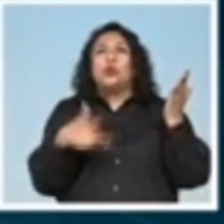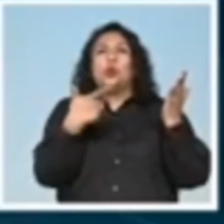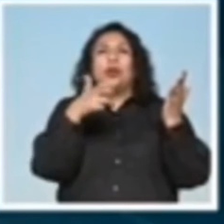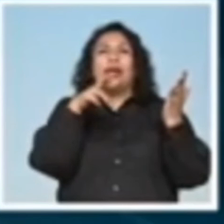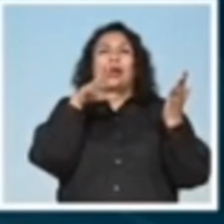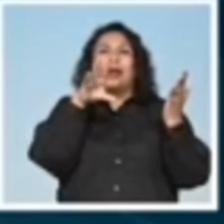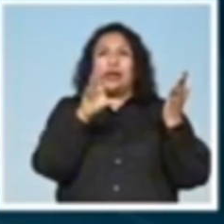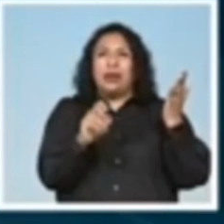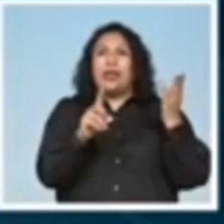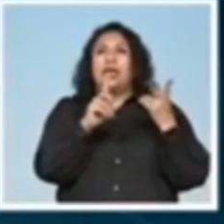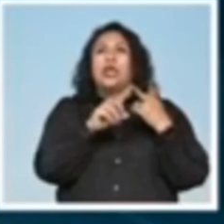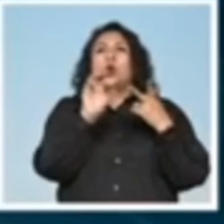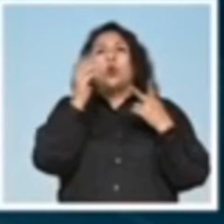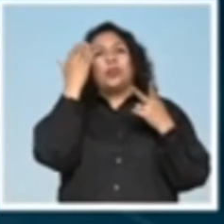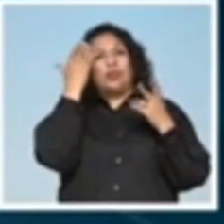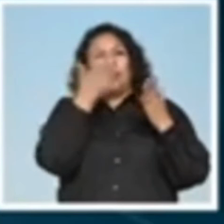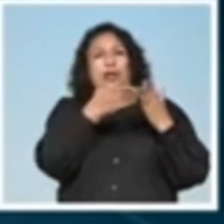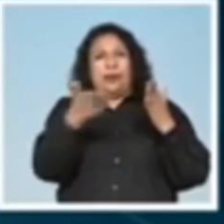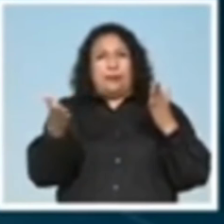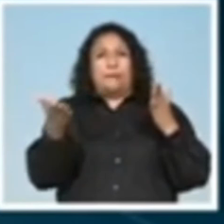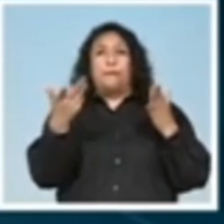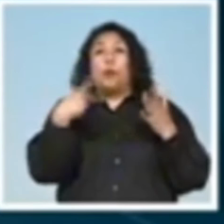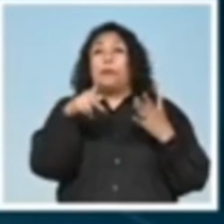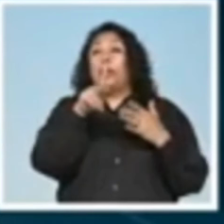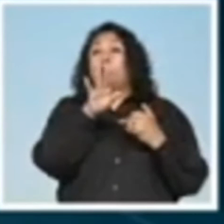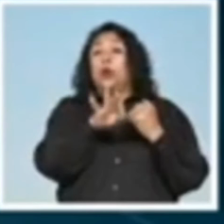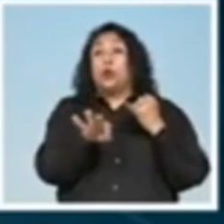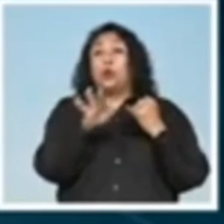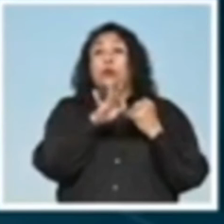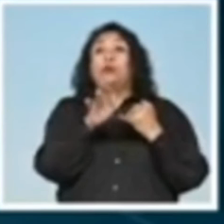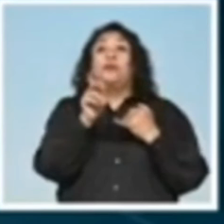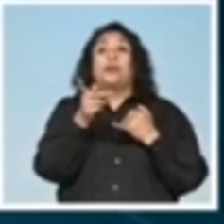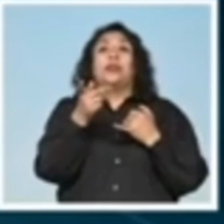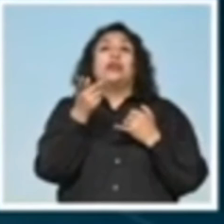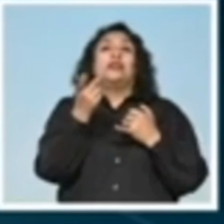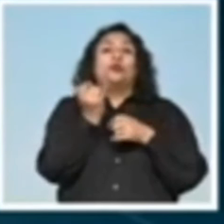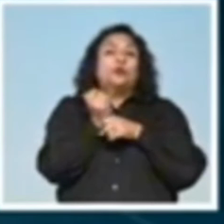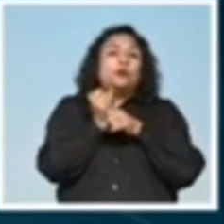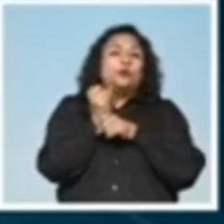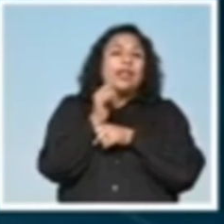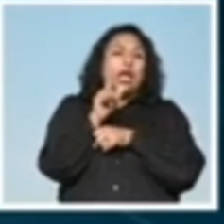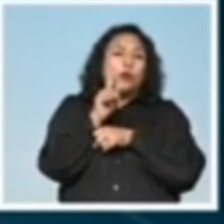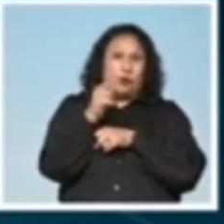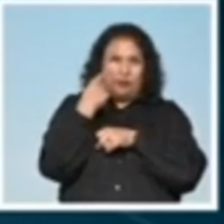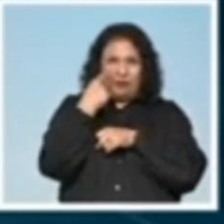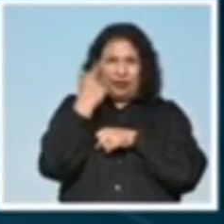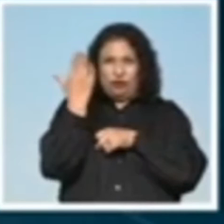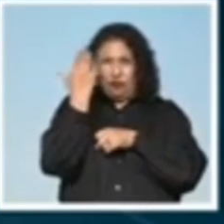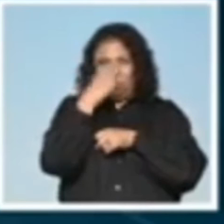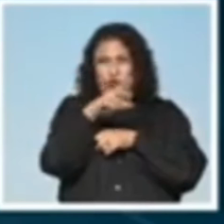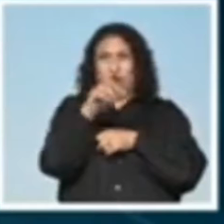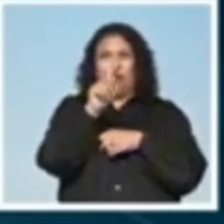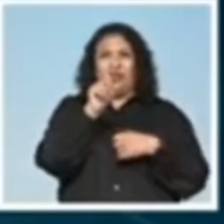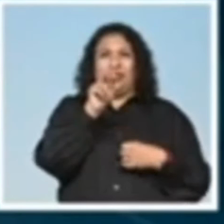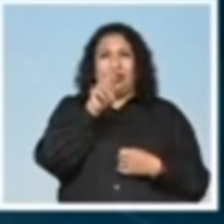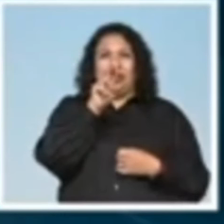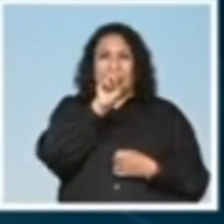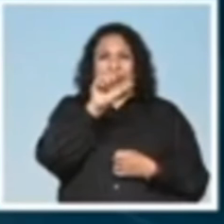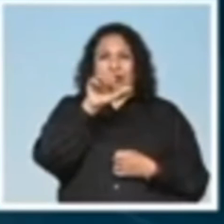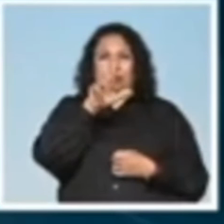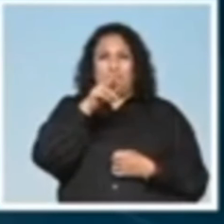Greco o de esa época, pero finalmente es una autopsia. Y si ves la fotografía de Teresa